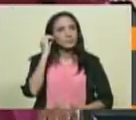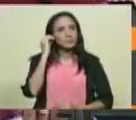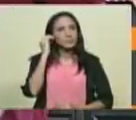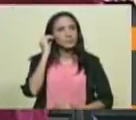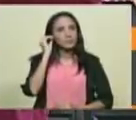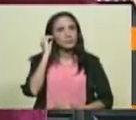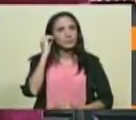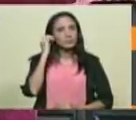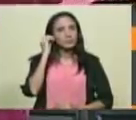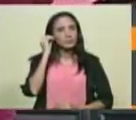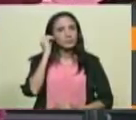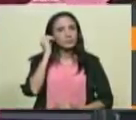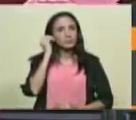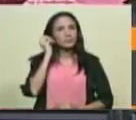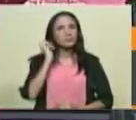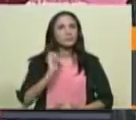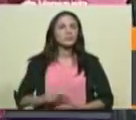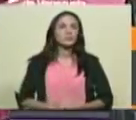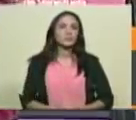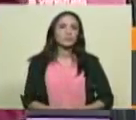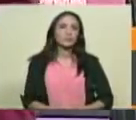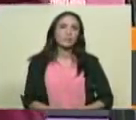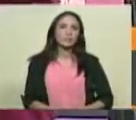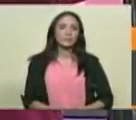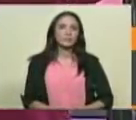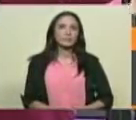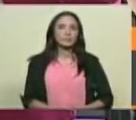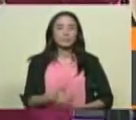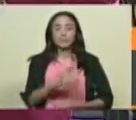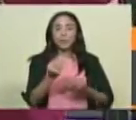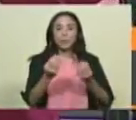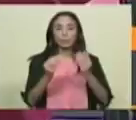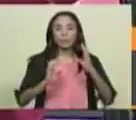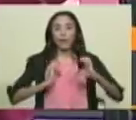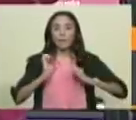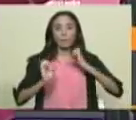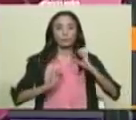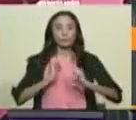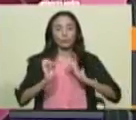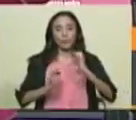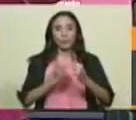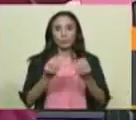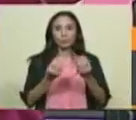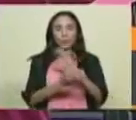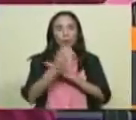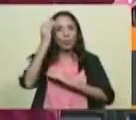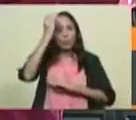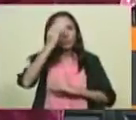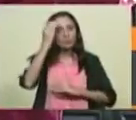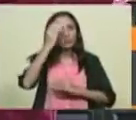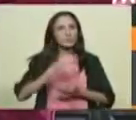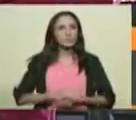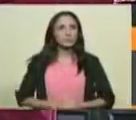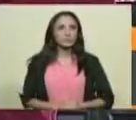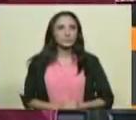Y uno no puede dejar de emocionarse con la conciencia de nuestro pueblo. A Dios